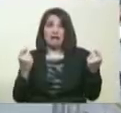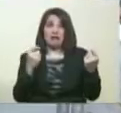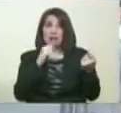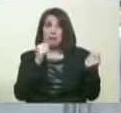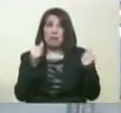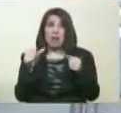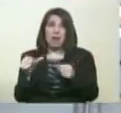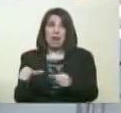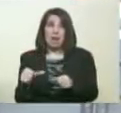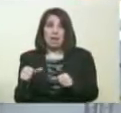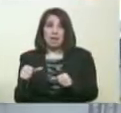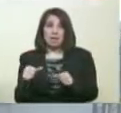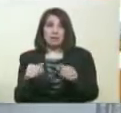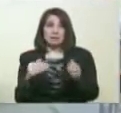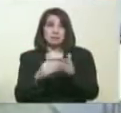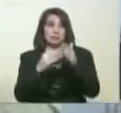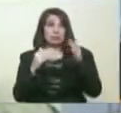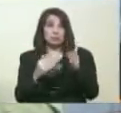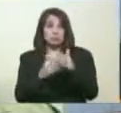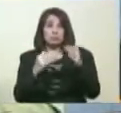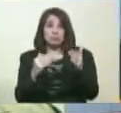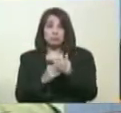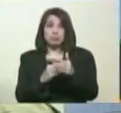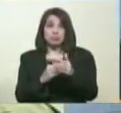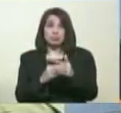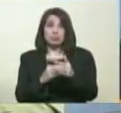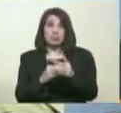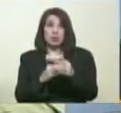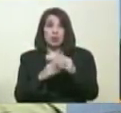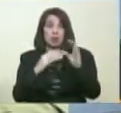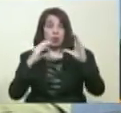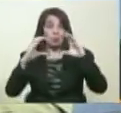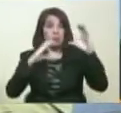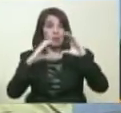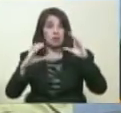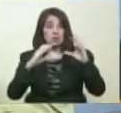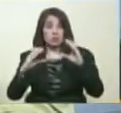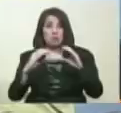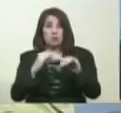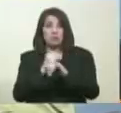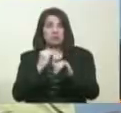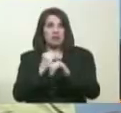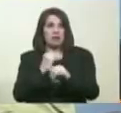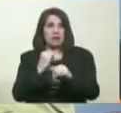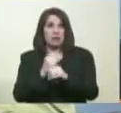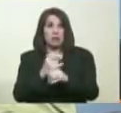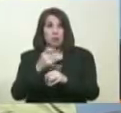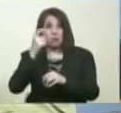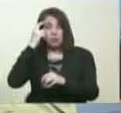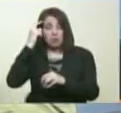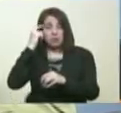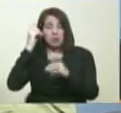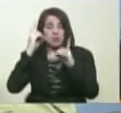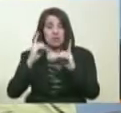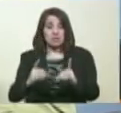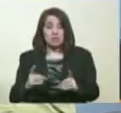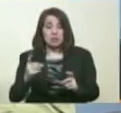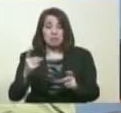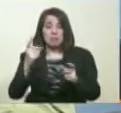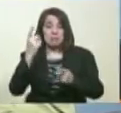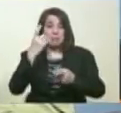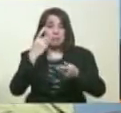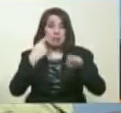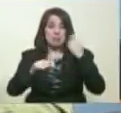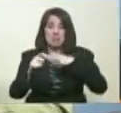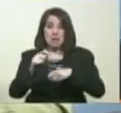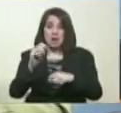campaña permanente de los medios de comunicación y las redes, un día deciden vender la casa,